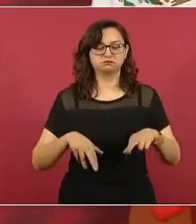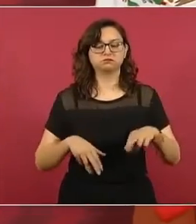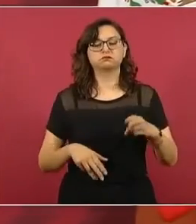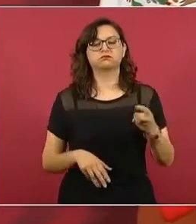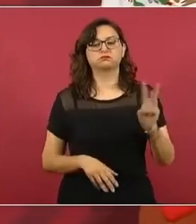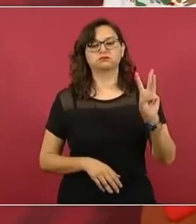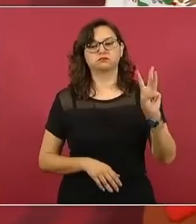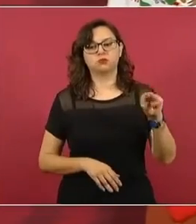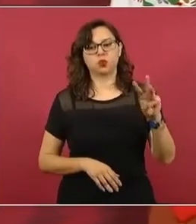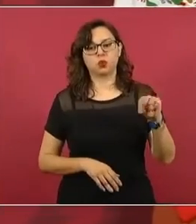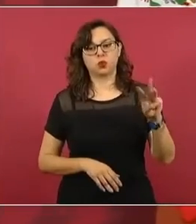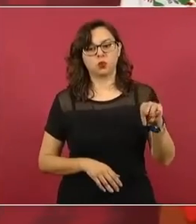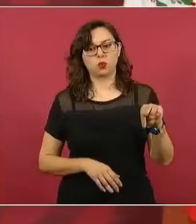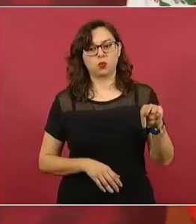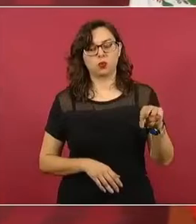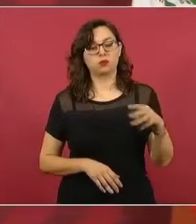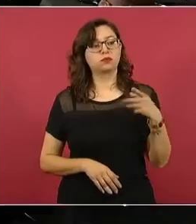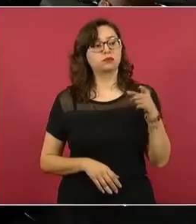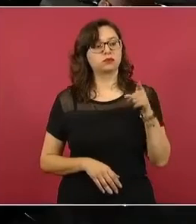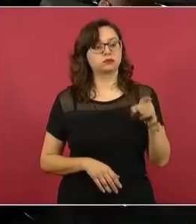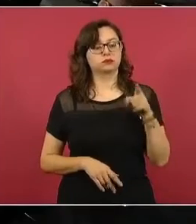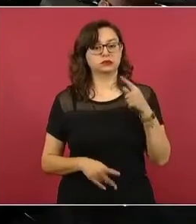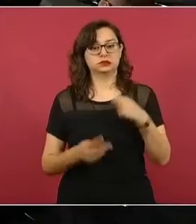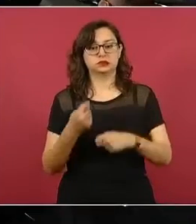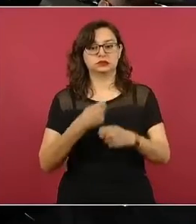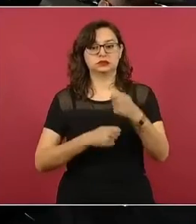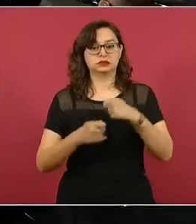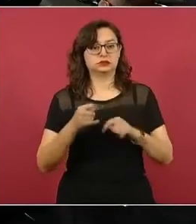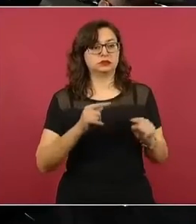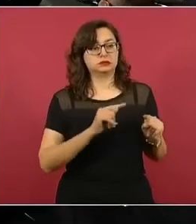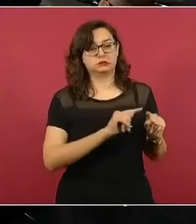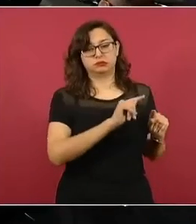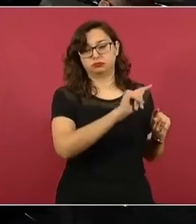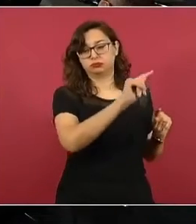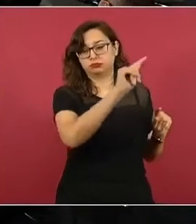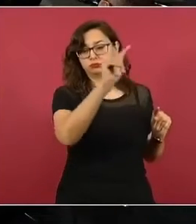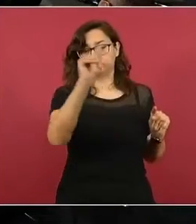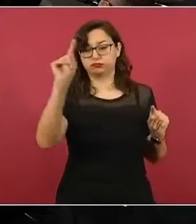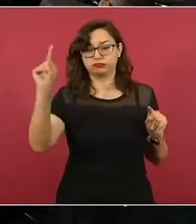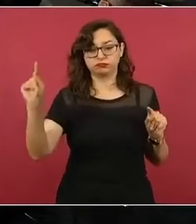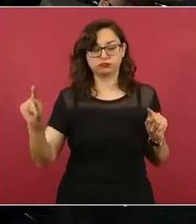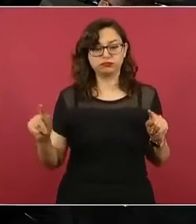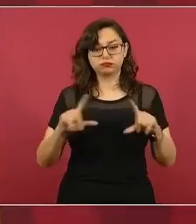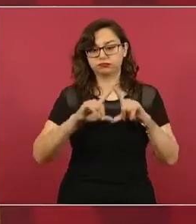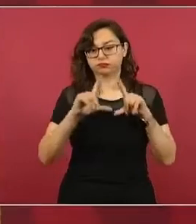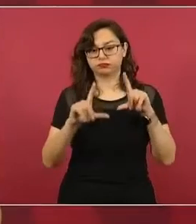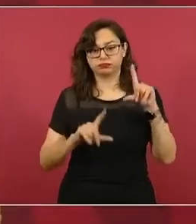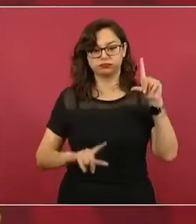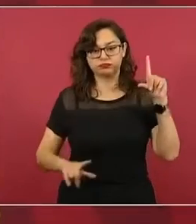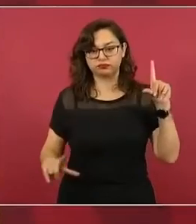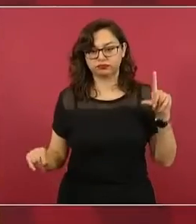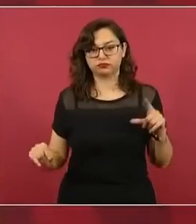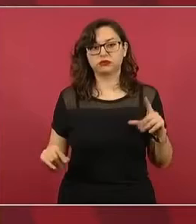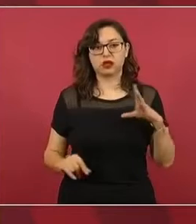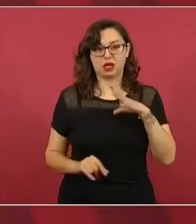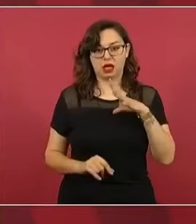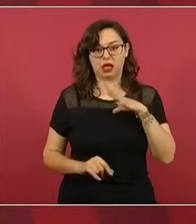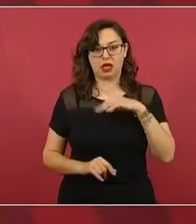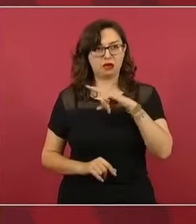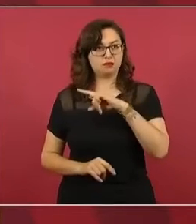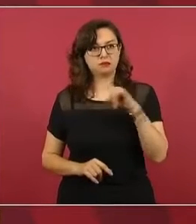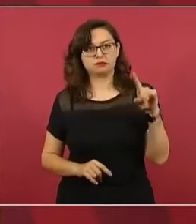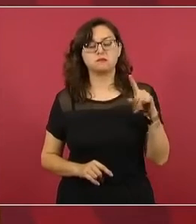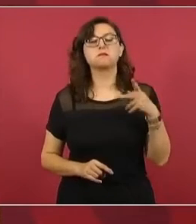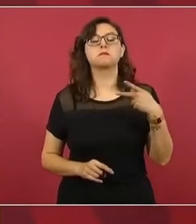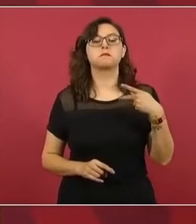cadenas que tiene mucha presencia en el país, pero lo mismo han